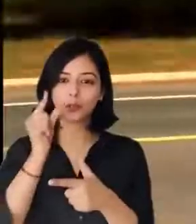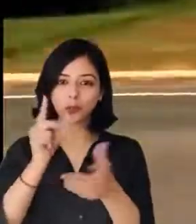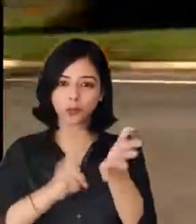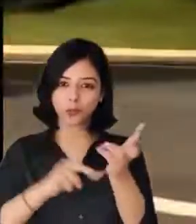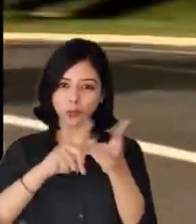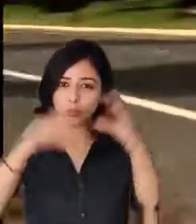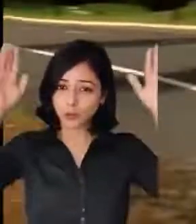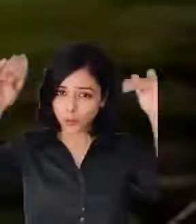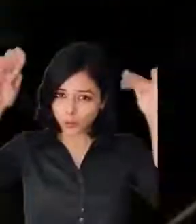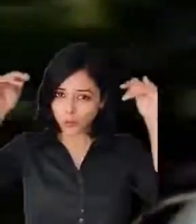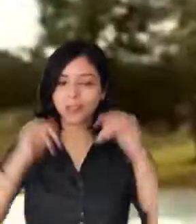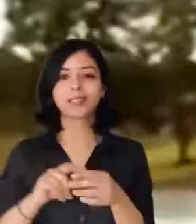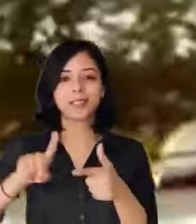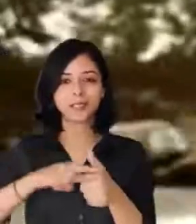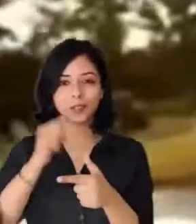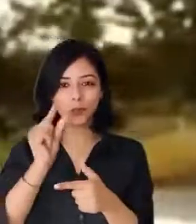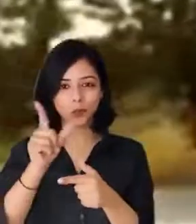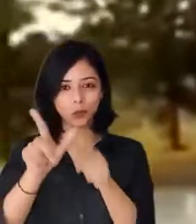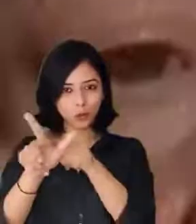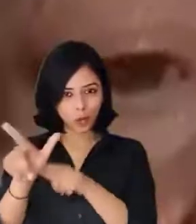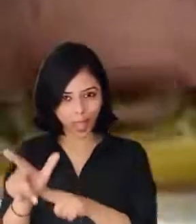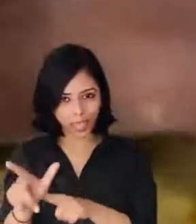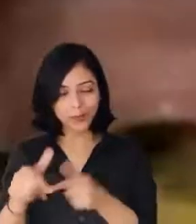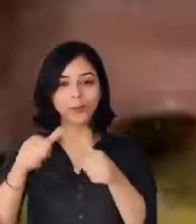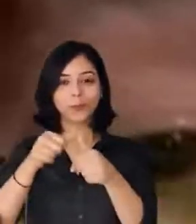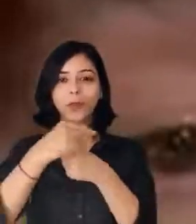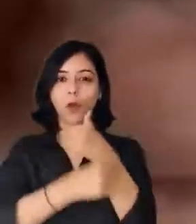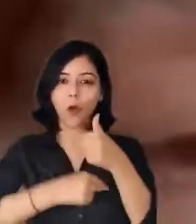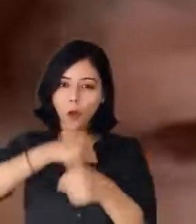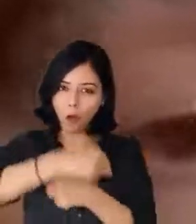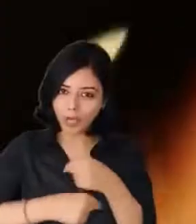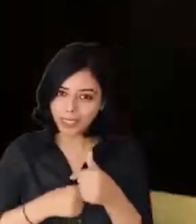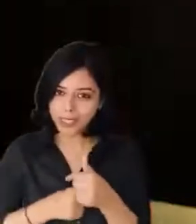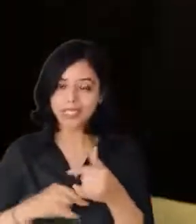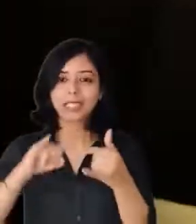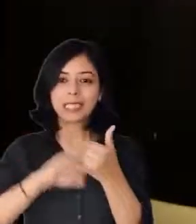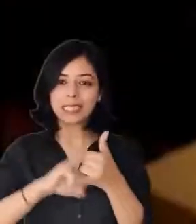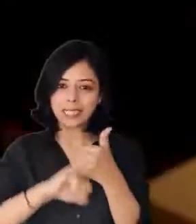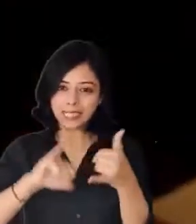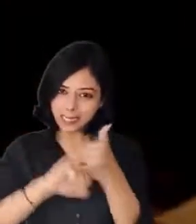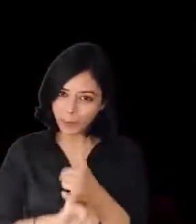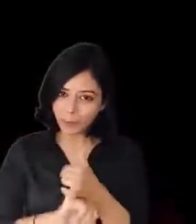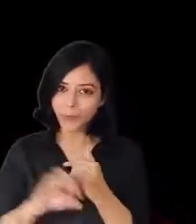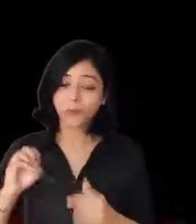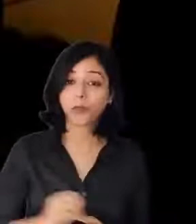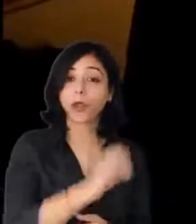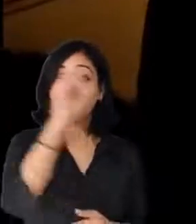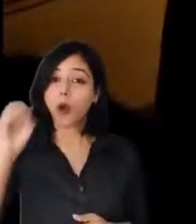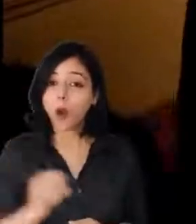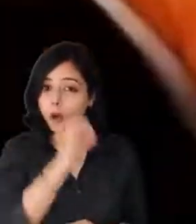Habían atrapado a un hombre que quería raptar a una joven y lo tenían detenido. Los